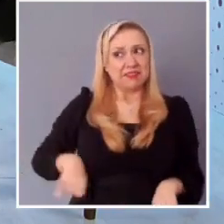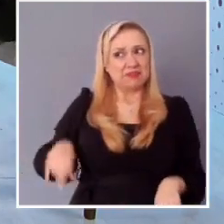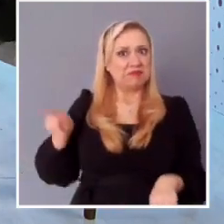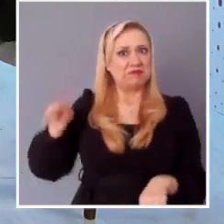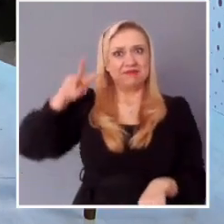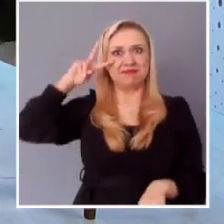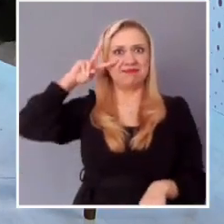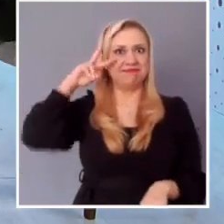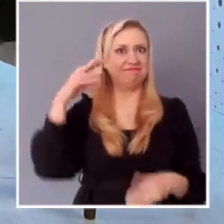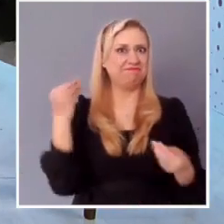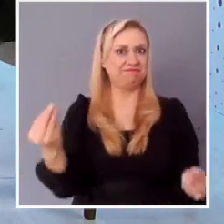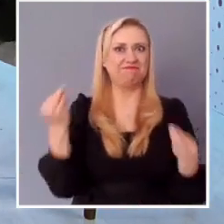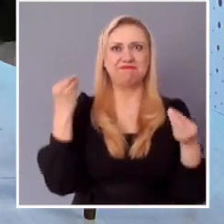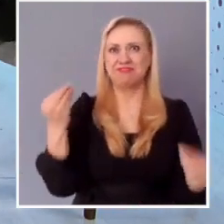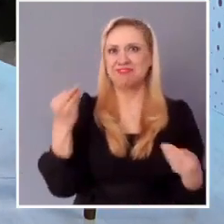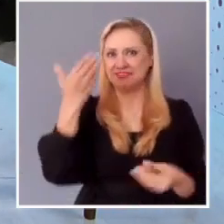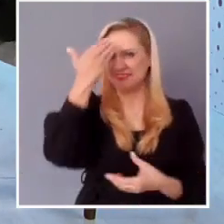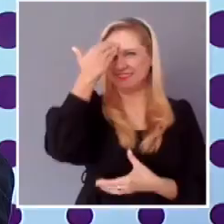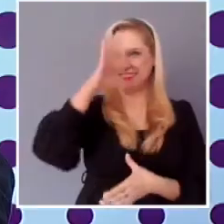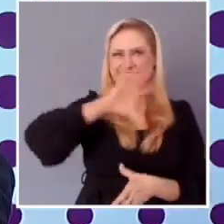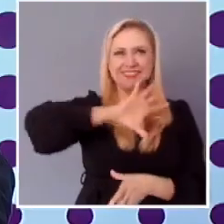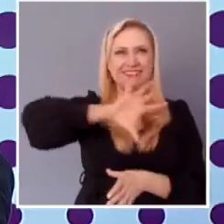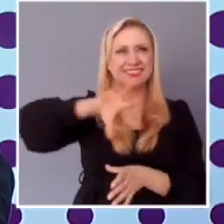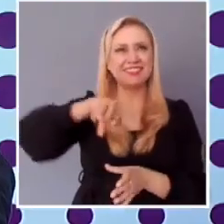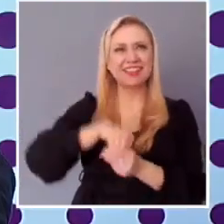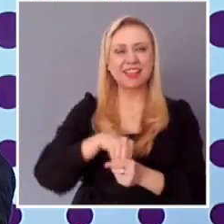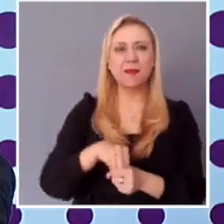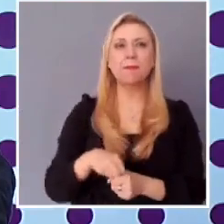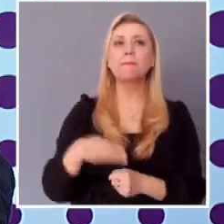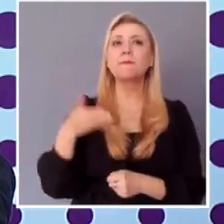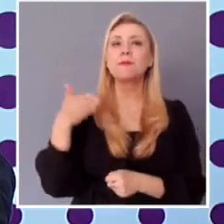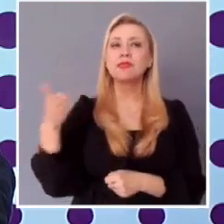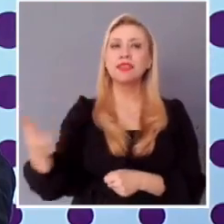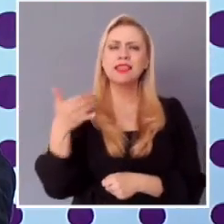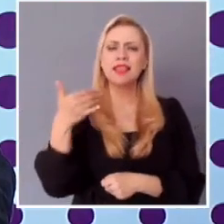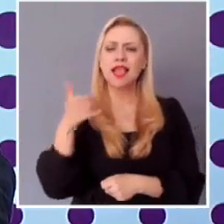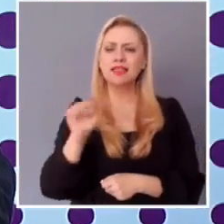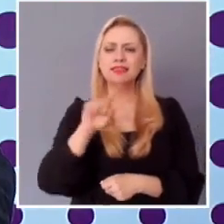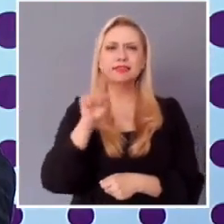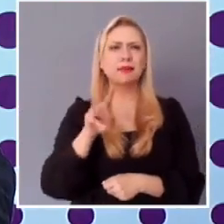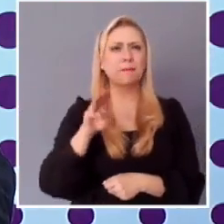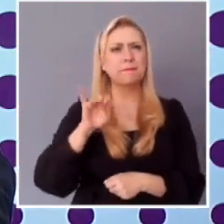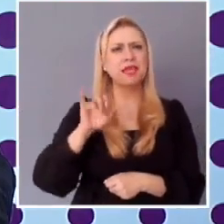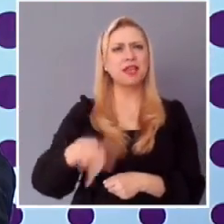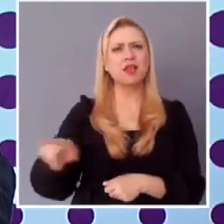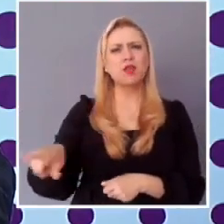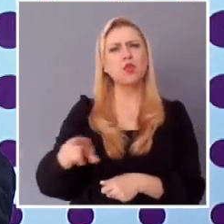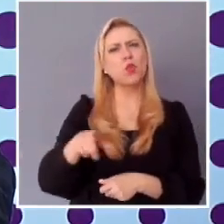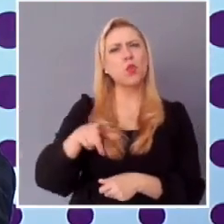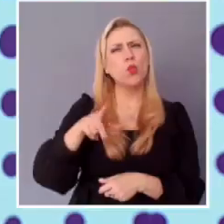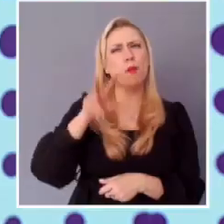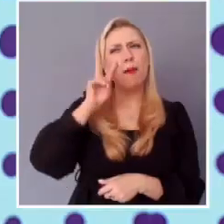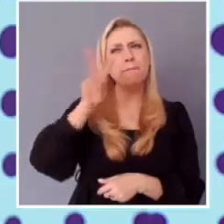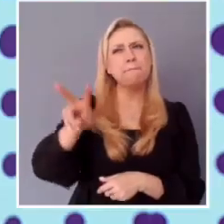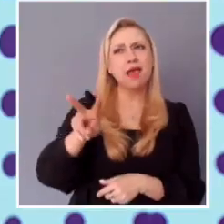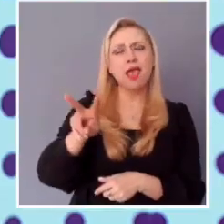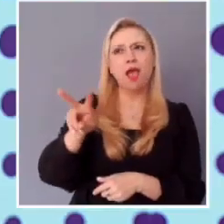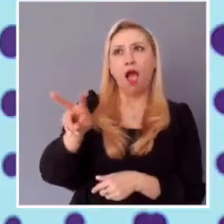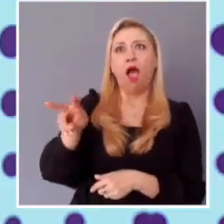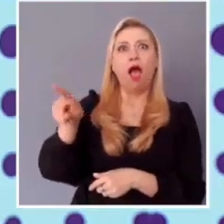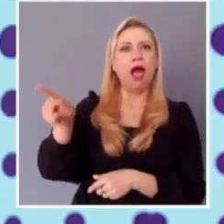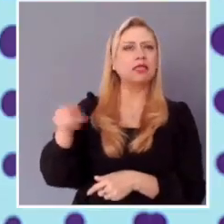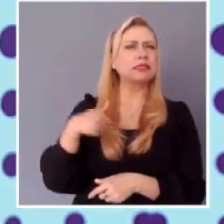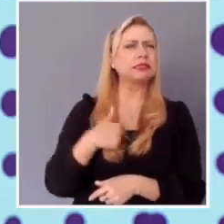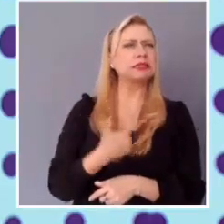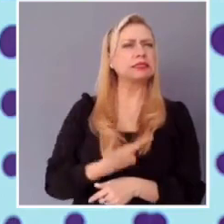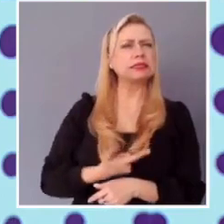importante. Yasmín, ya que mencionaba tu colectiva, ¿qué prácticas te gustaría resaltar y que además puedan servir